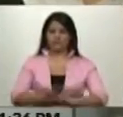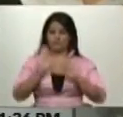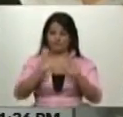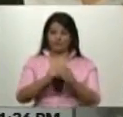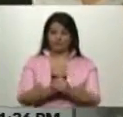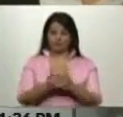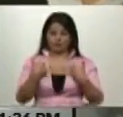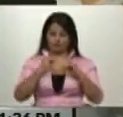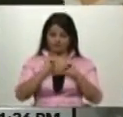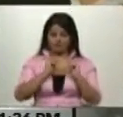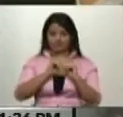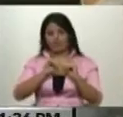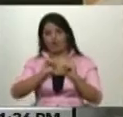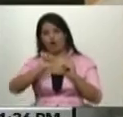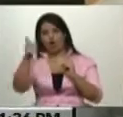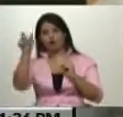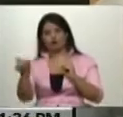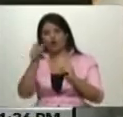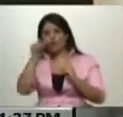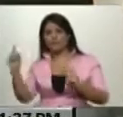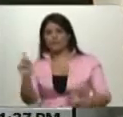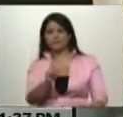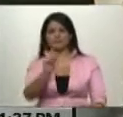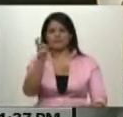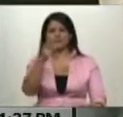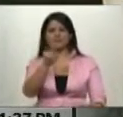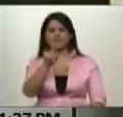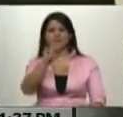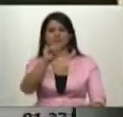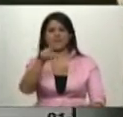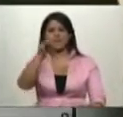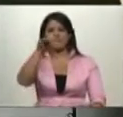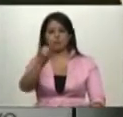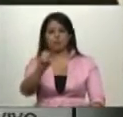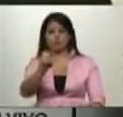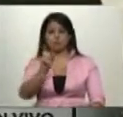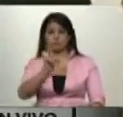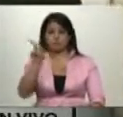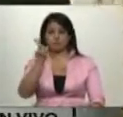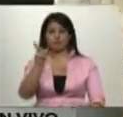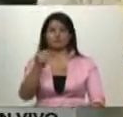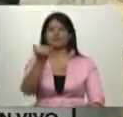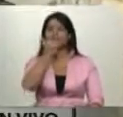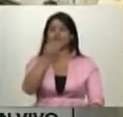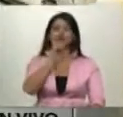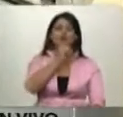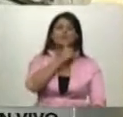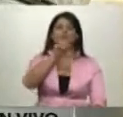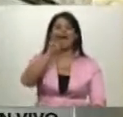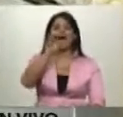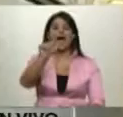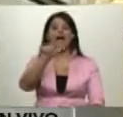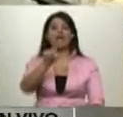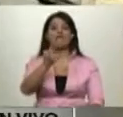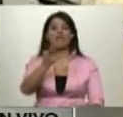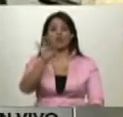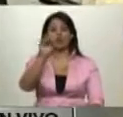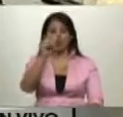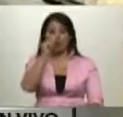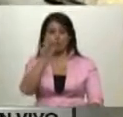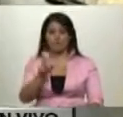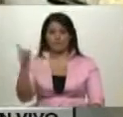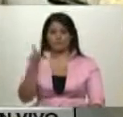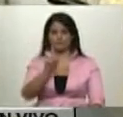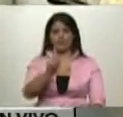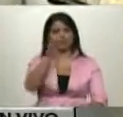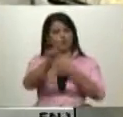al compañero Guillermo Miranda, en primer lugar. ¿Dónde está Guillermo? Está por acá. Alfredo Miranda, para que nos des tu opinión,